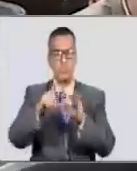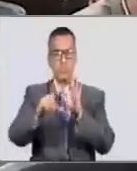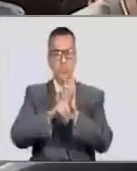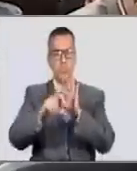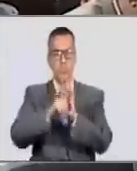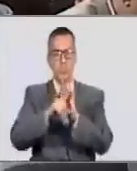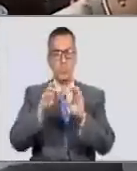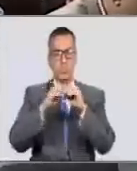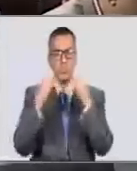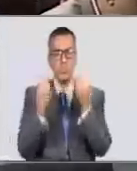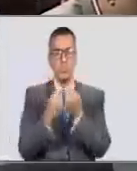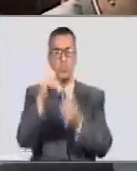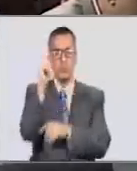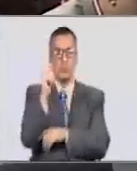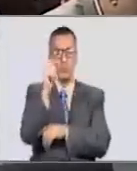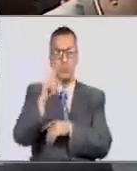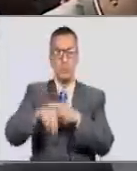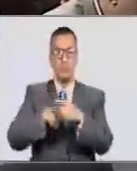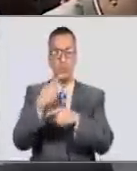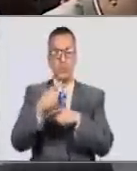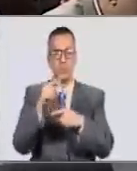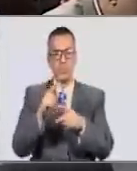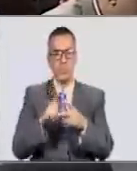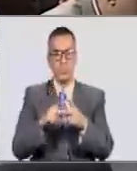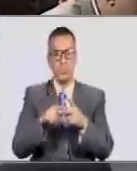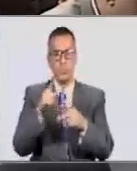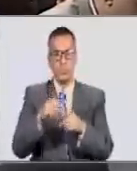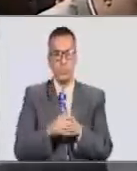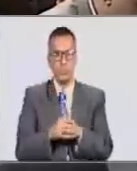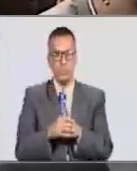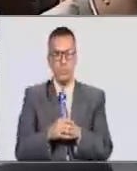de armonización tributaria y que continuemos en la próxima sesión.